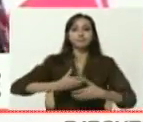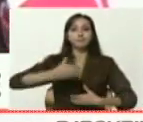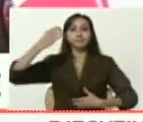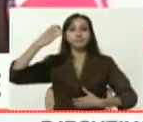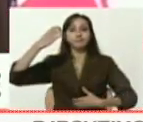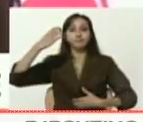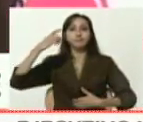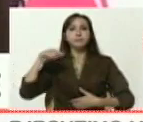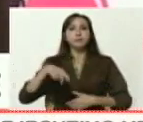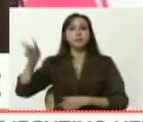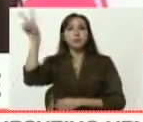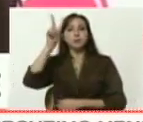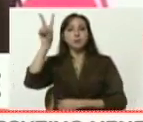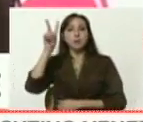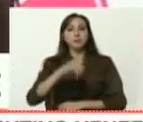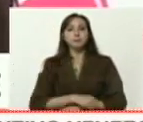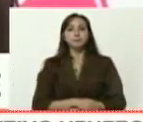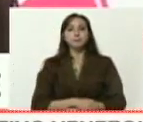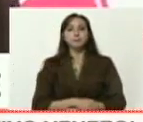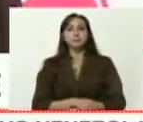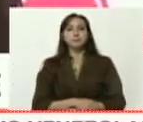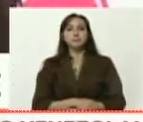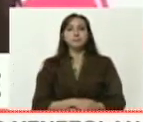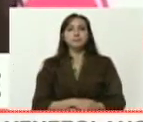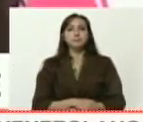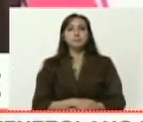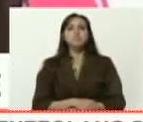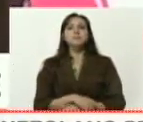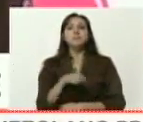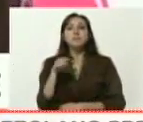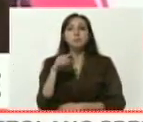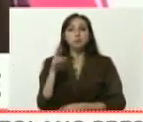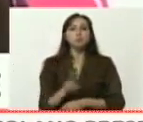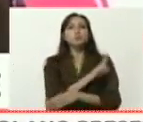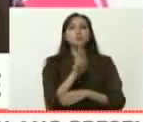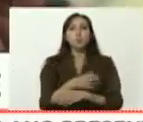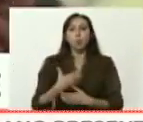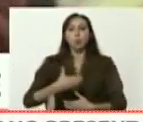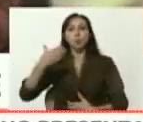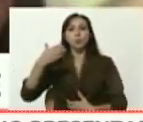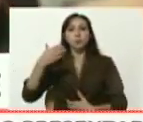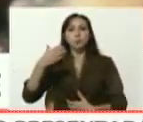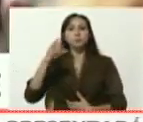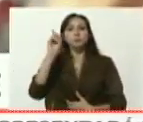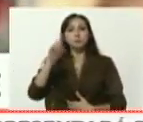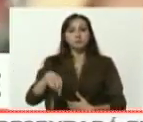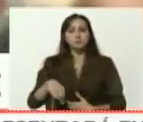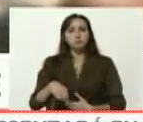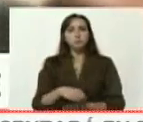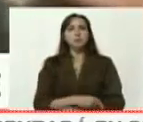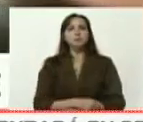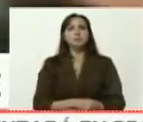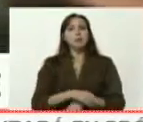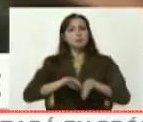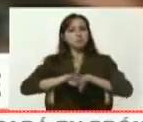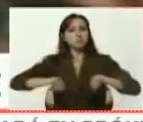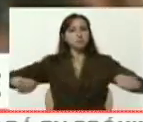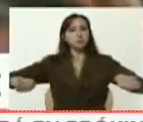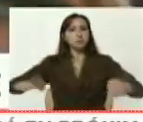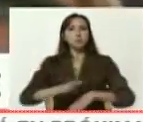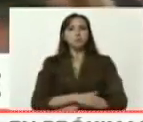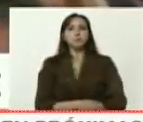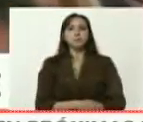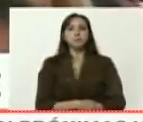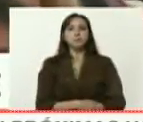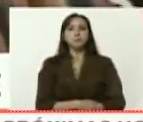República. Y quienes ostentaban las armas, se encontraban totalmente divididos. Es